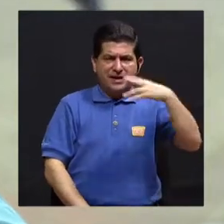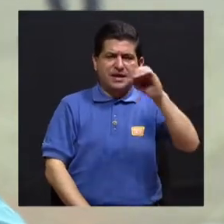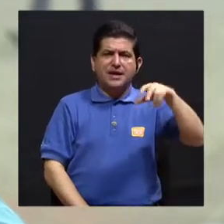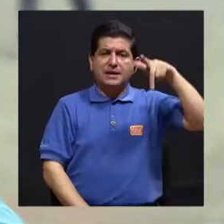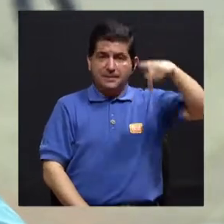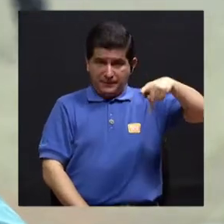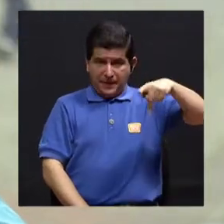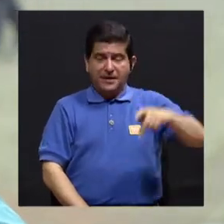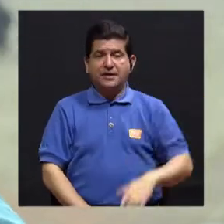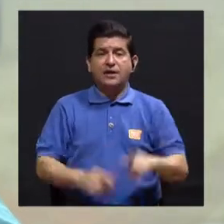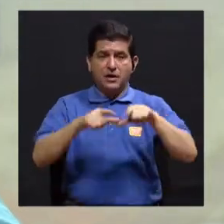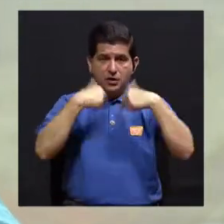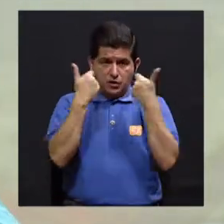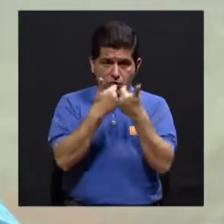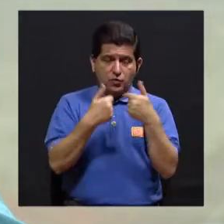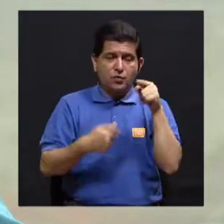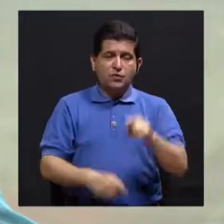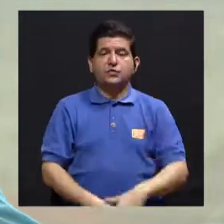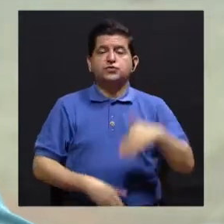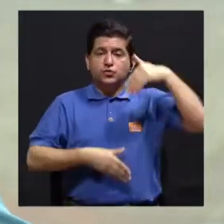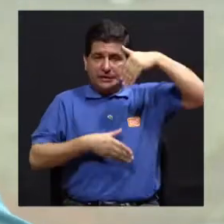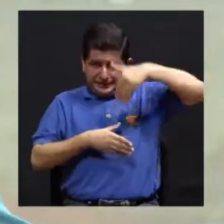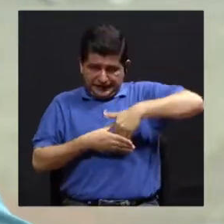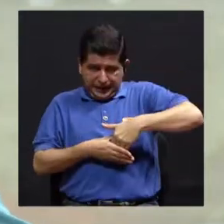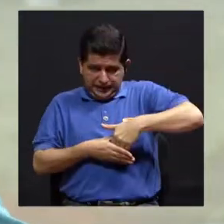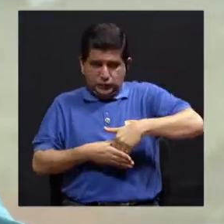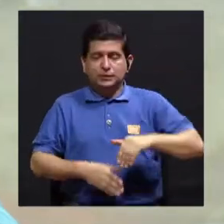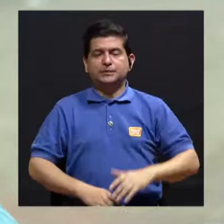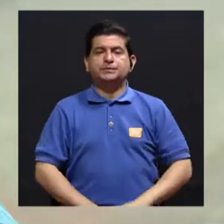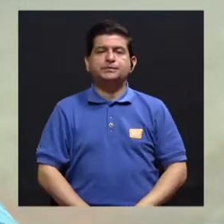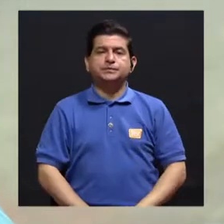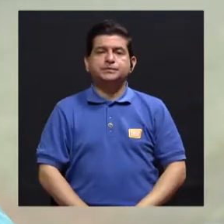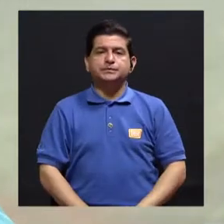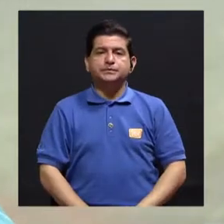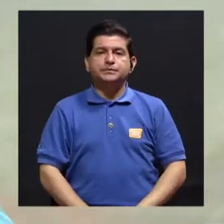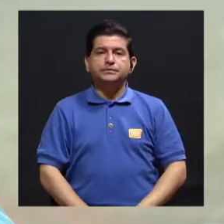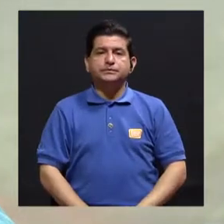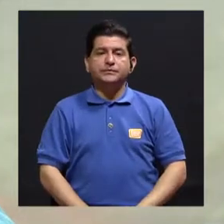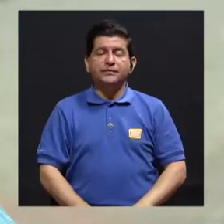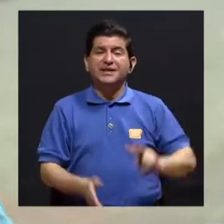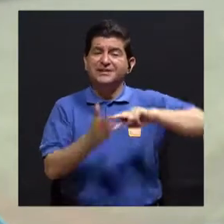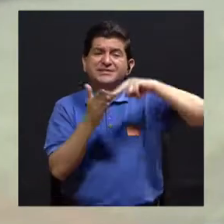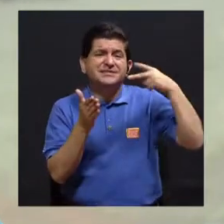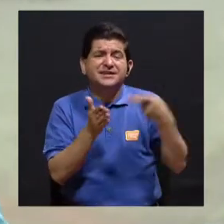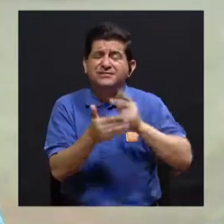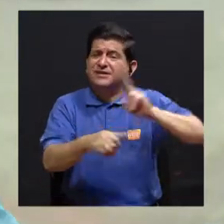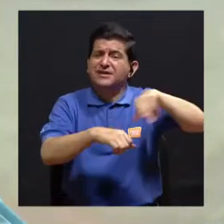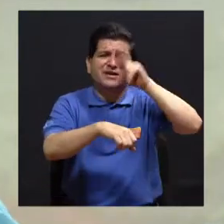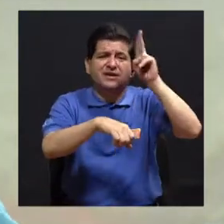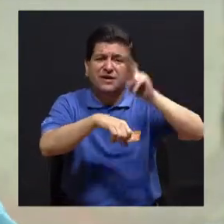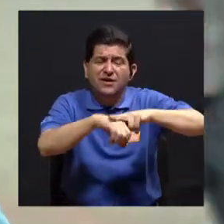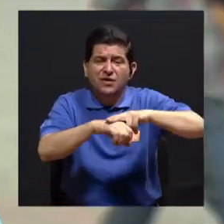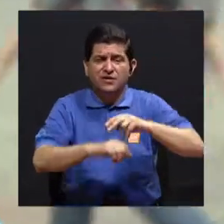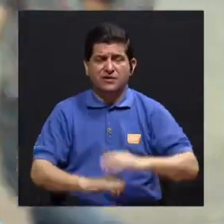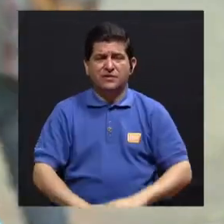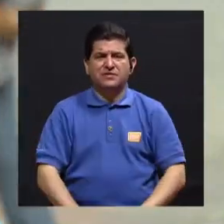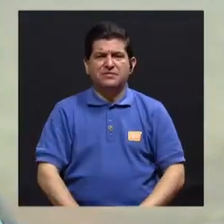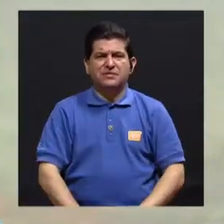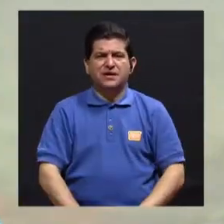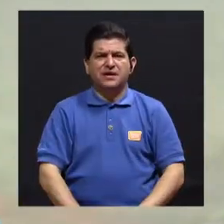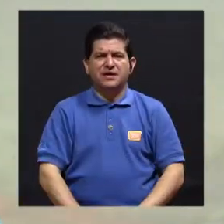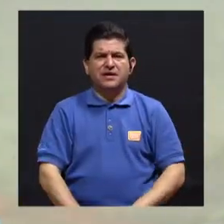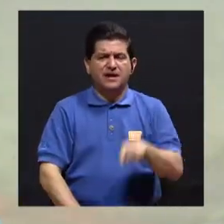helmintos y los protozoarios pues tienden a ser parásitos internos. ¿Okay? Esto conlleva a que usualmente